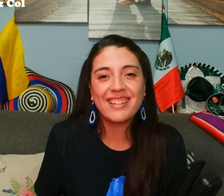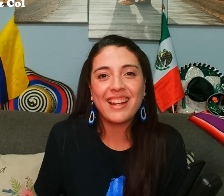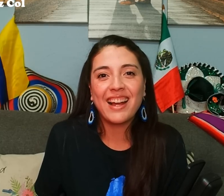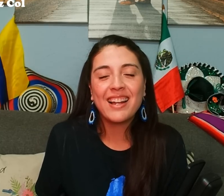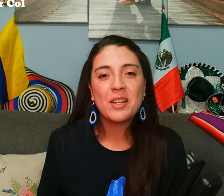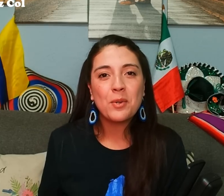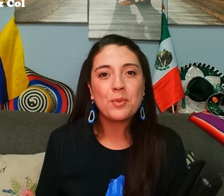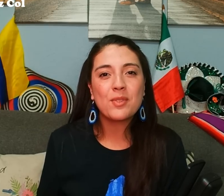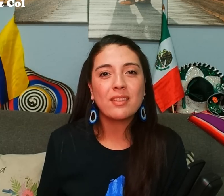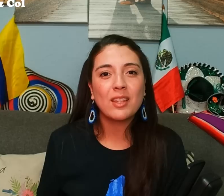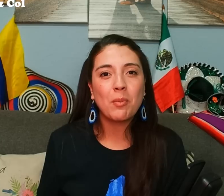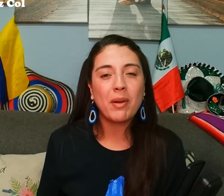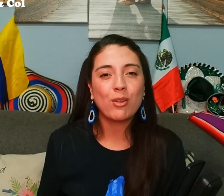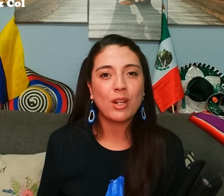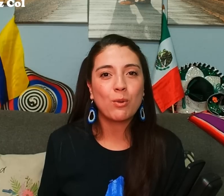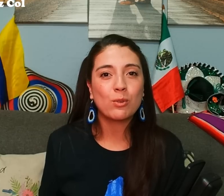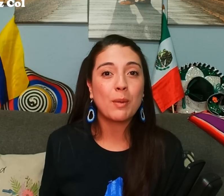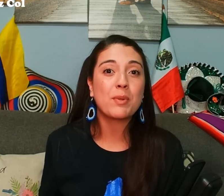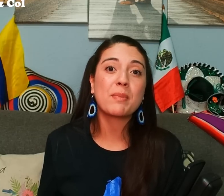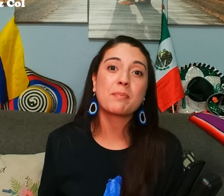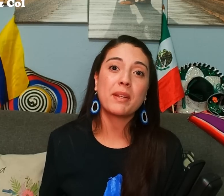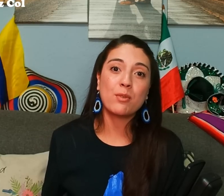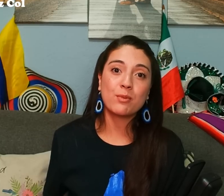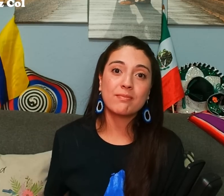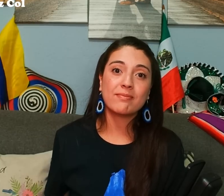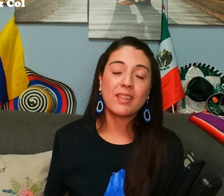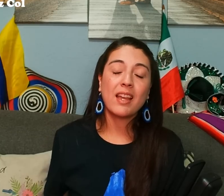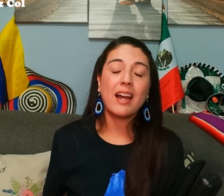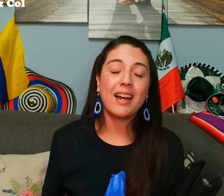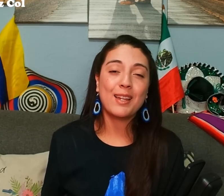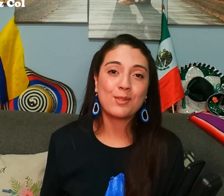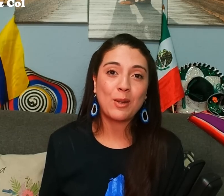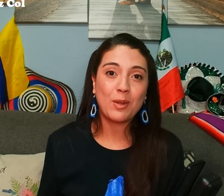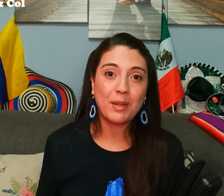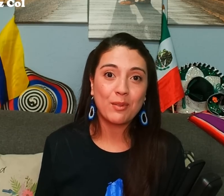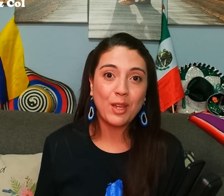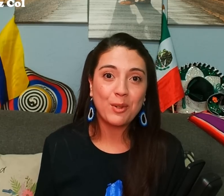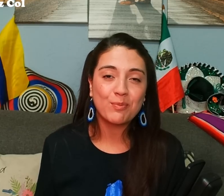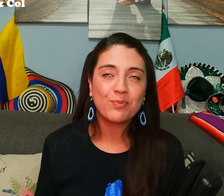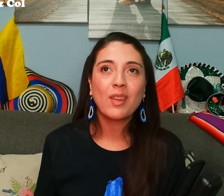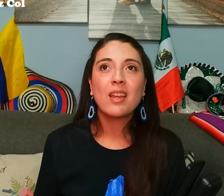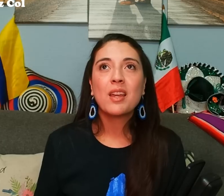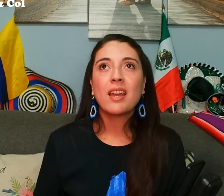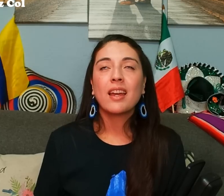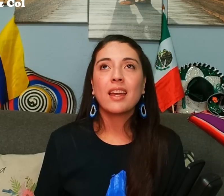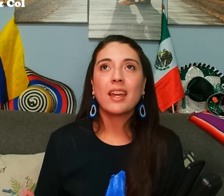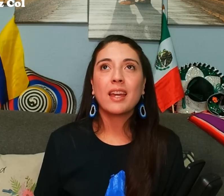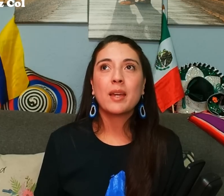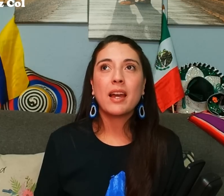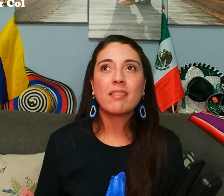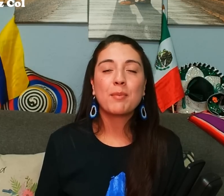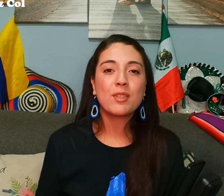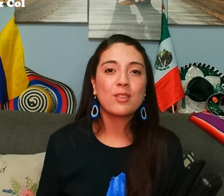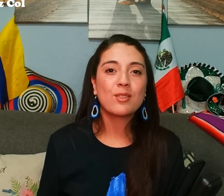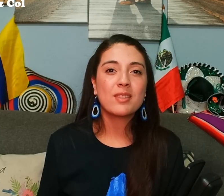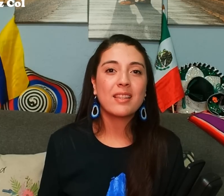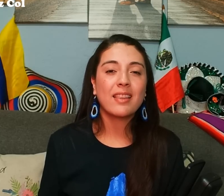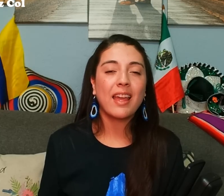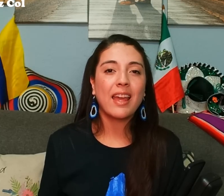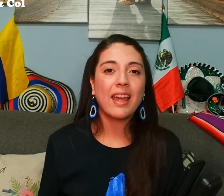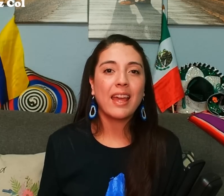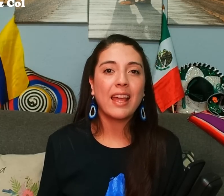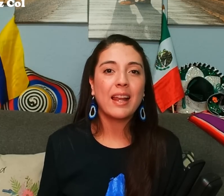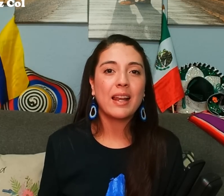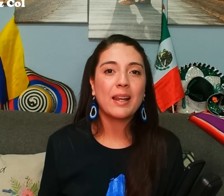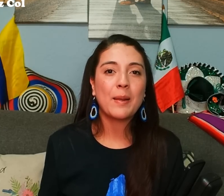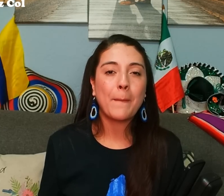que no tiene ni siquiera un sentido para otra cultura, pues más pena aún. A eso es a lo que me refiero. Hablemos entonces